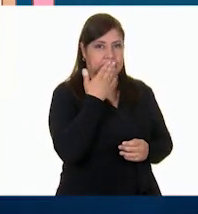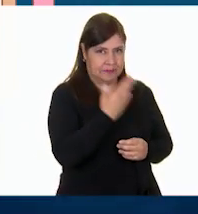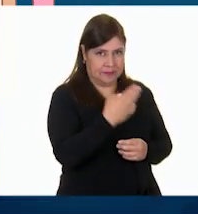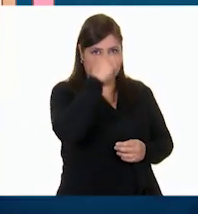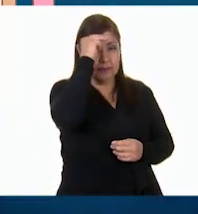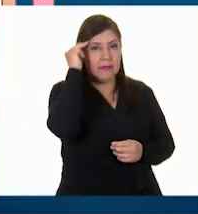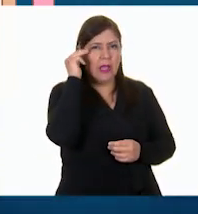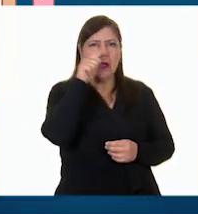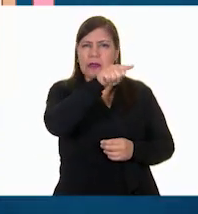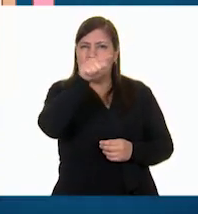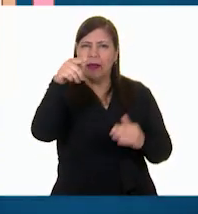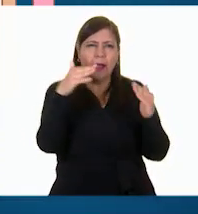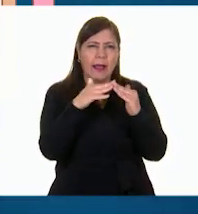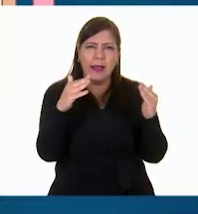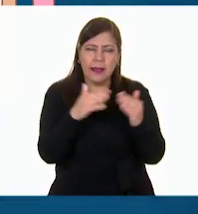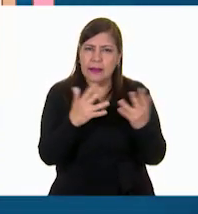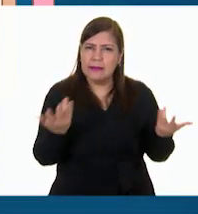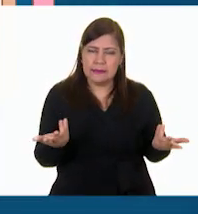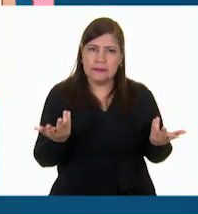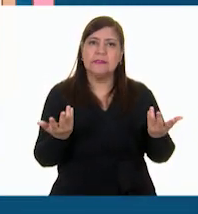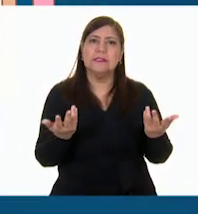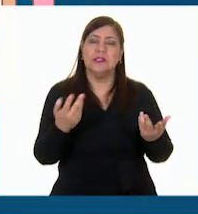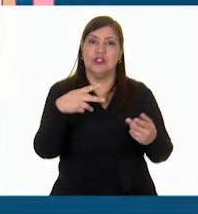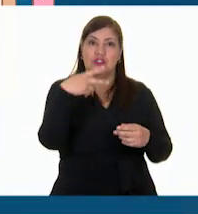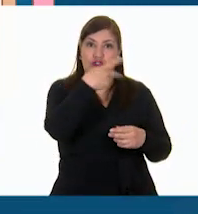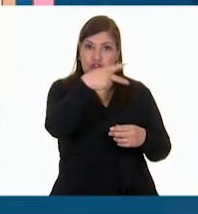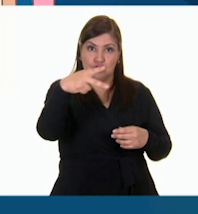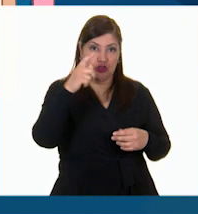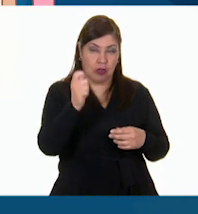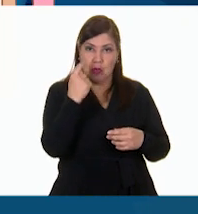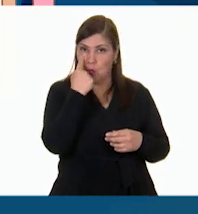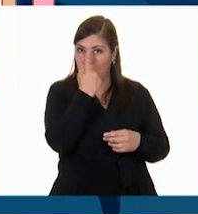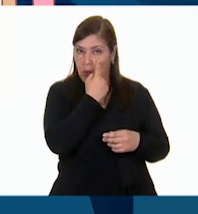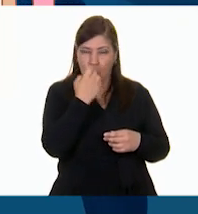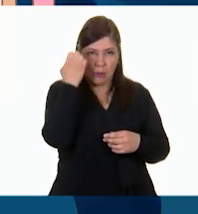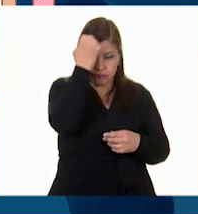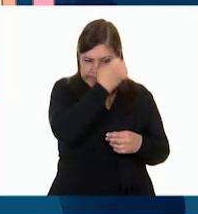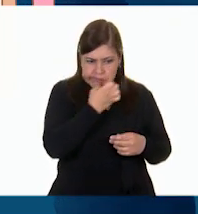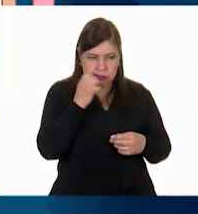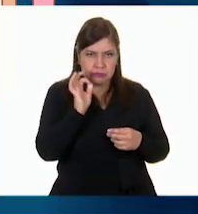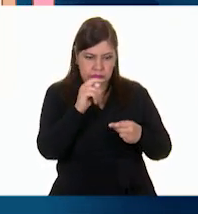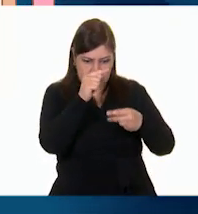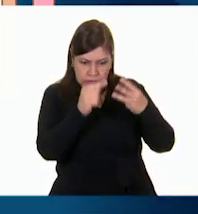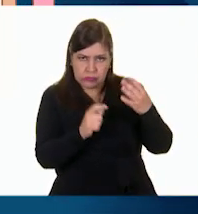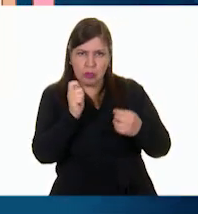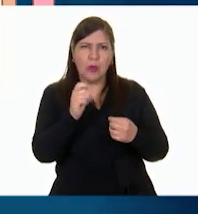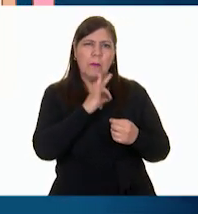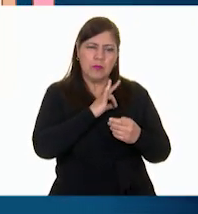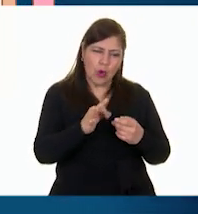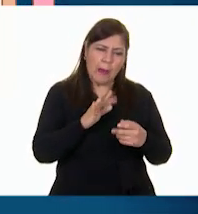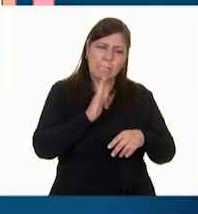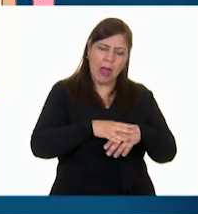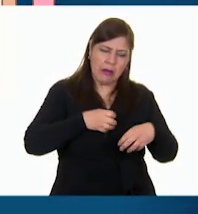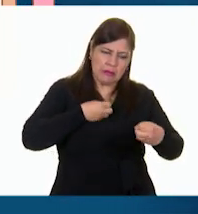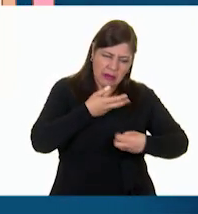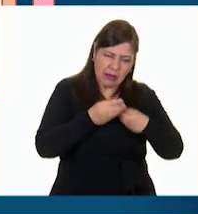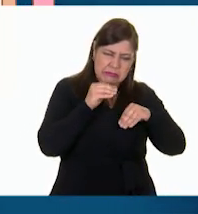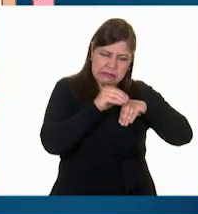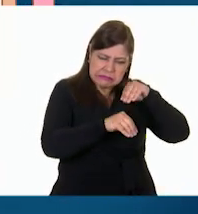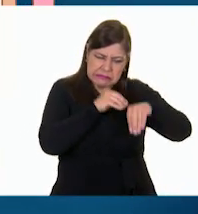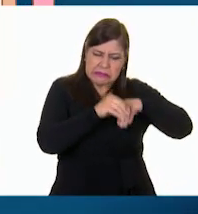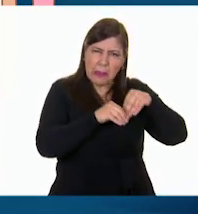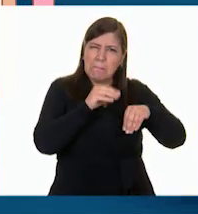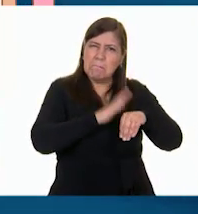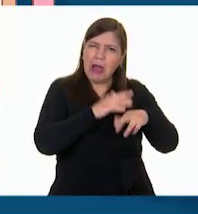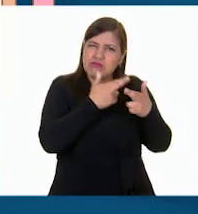En casa, ¿comparten sus mismas observaciones? ¿Pueden reformularlas o enriquecerlas? Háganlo,